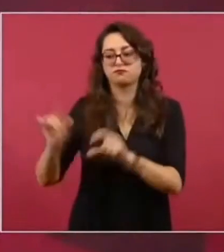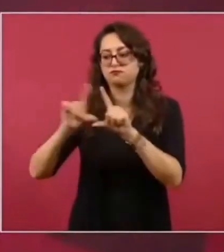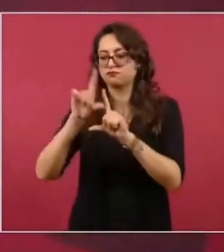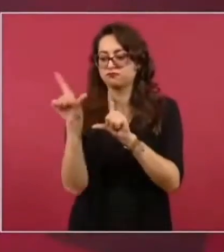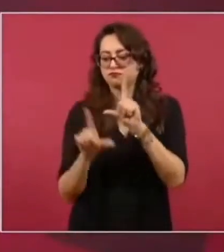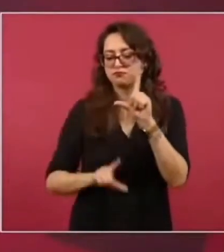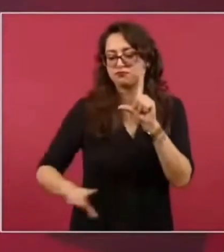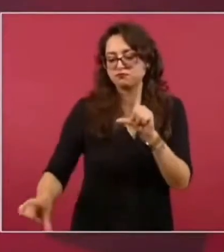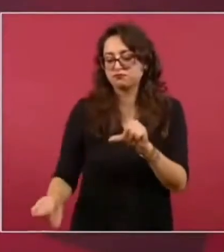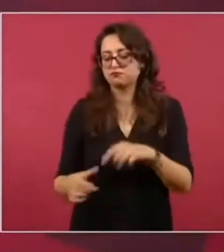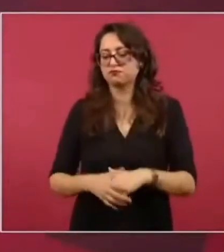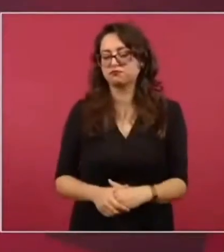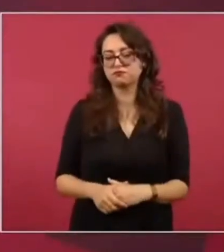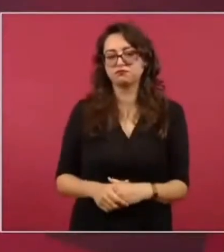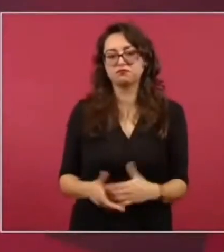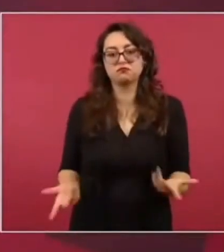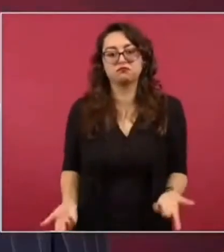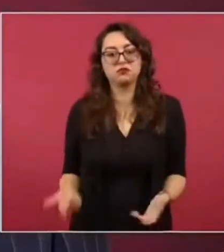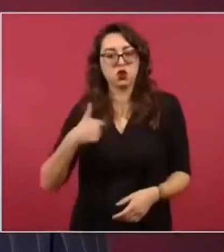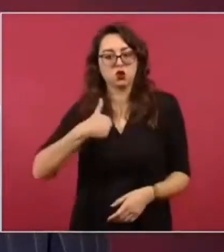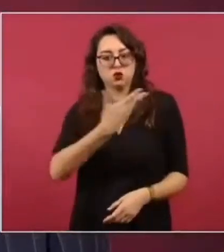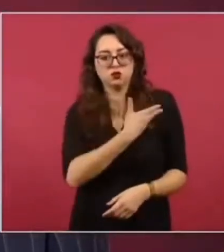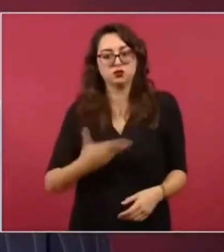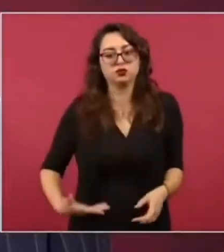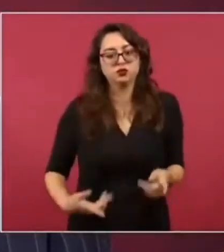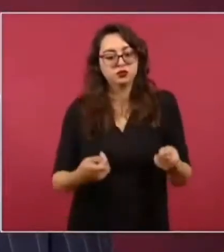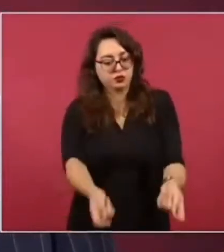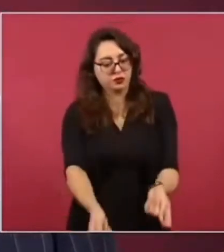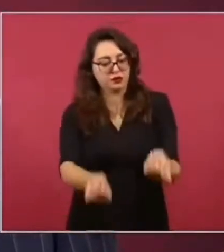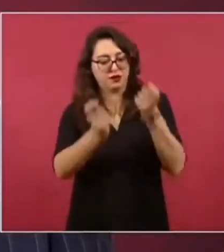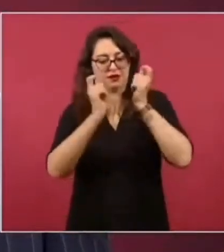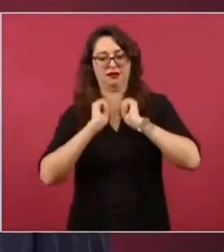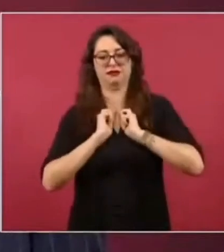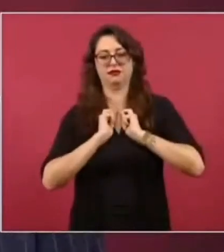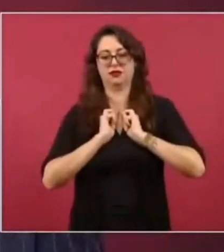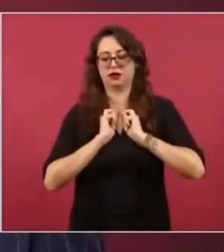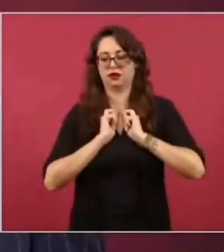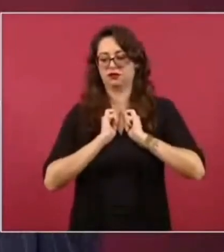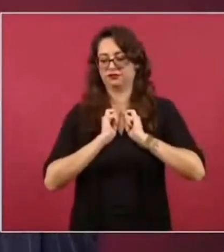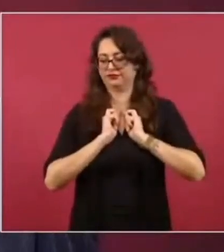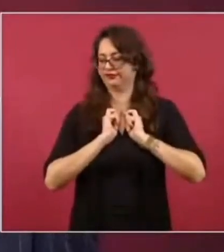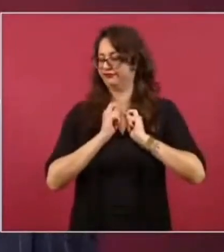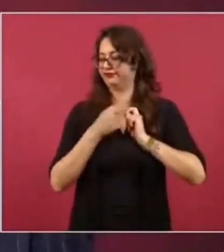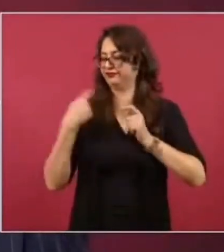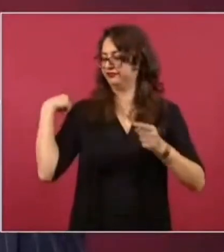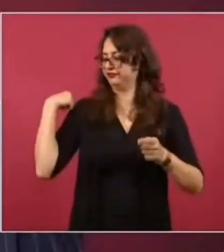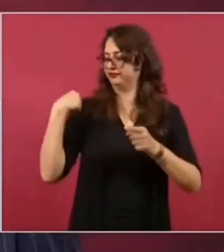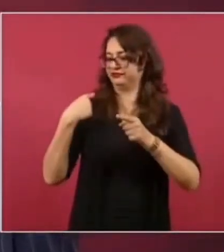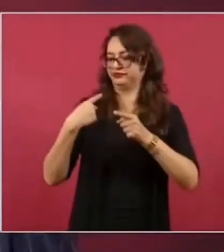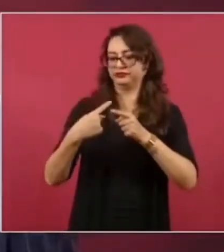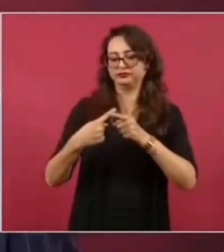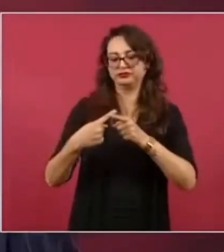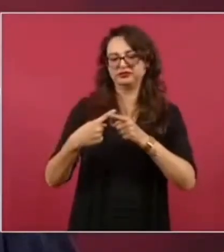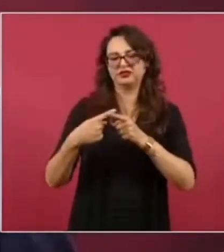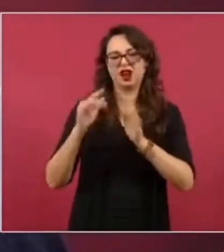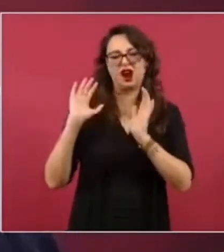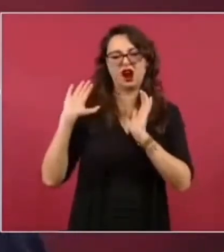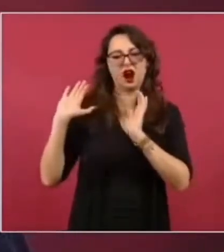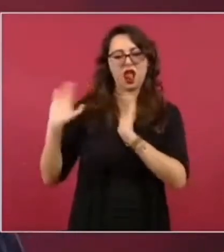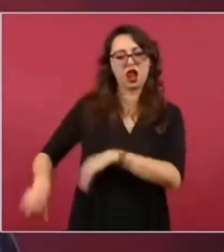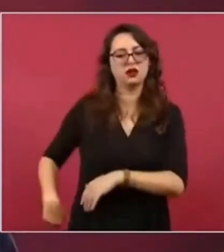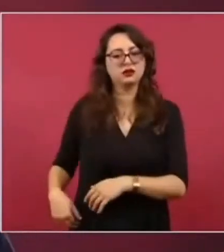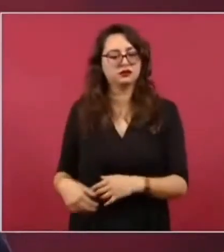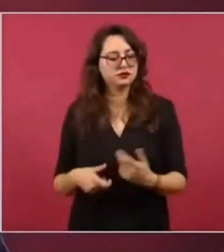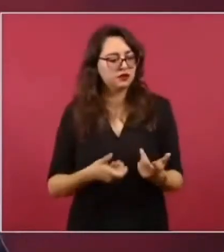Llegar a la presidencia para ponerme al servicio de la